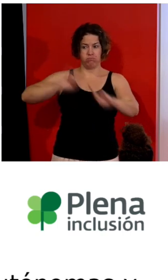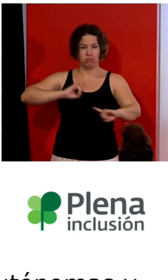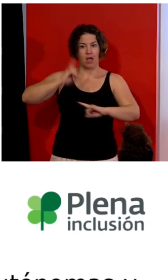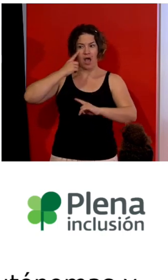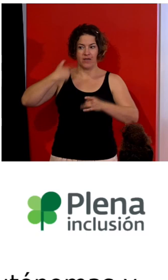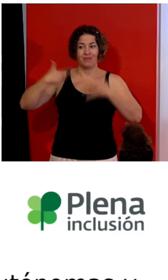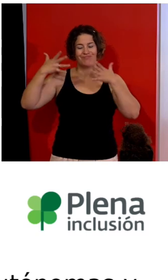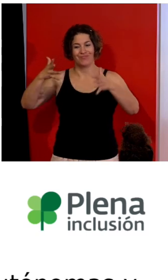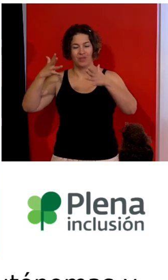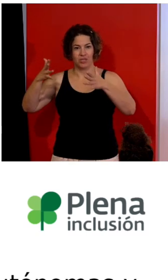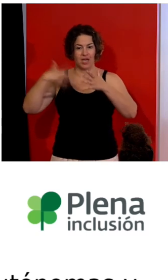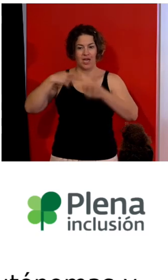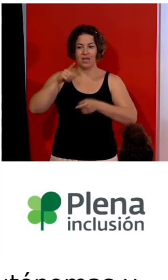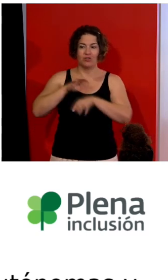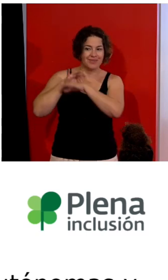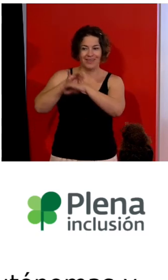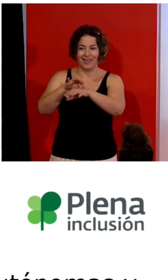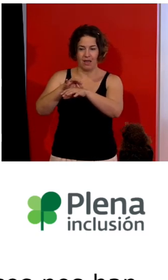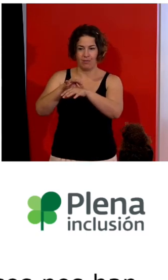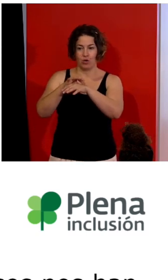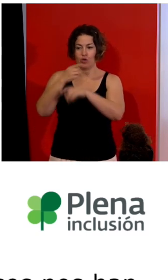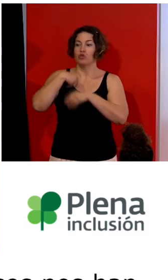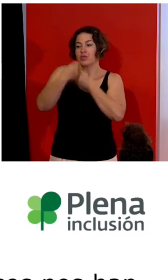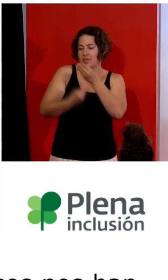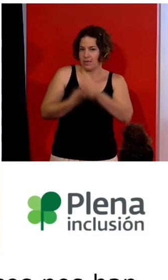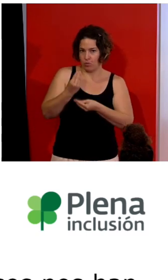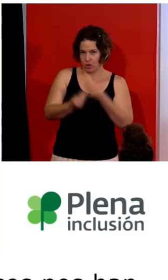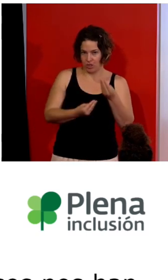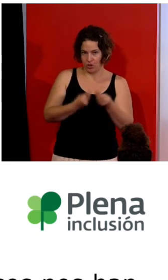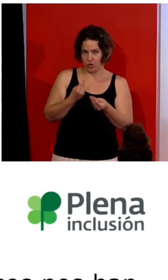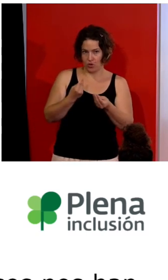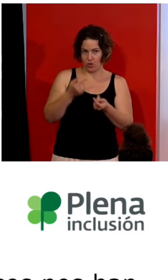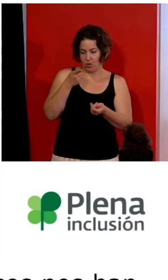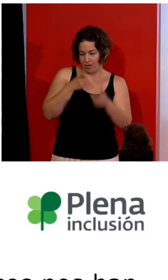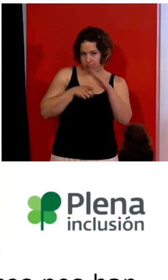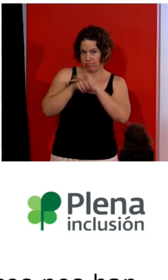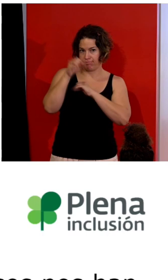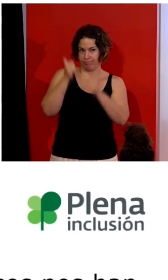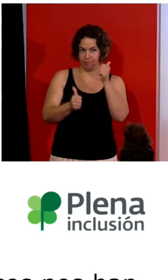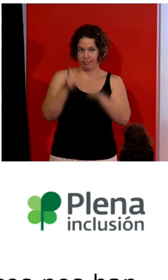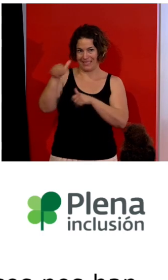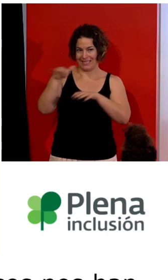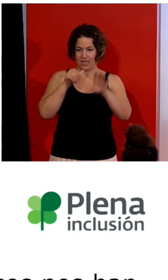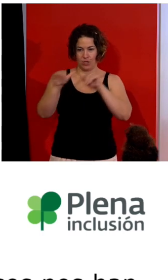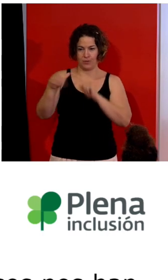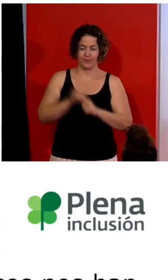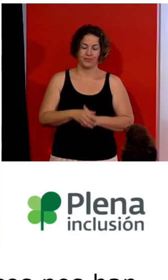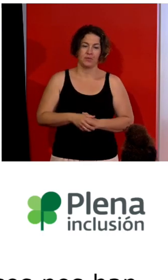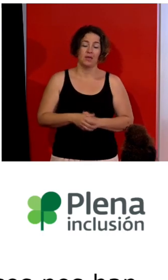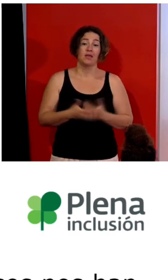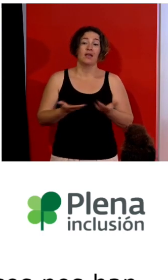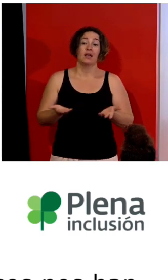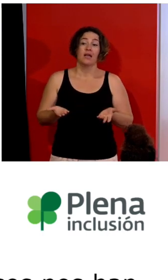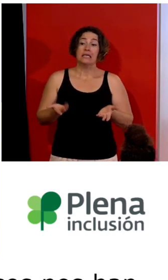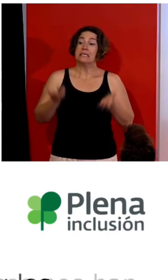les asesoráramos y les indicáramos cómo estábamos procediendo en el desarrollo de estos procesos selectivos. Y por último,